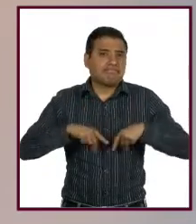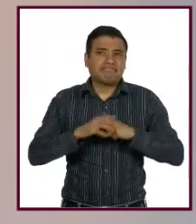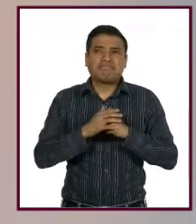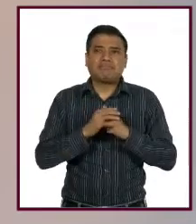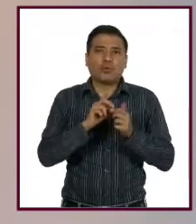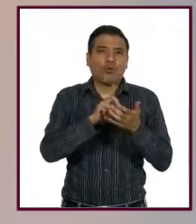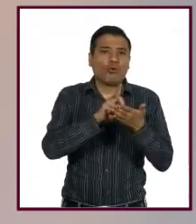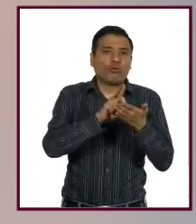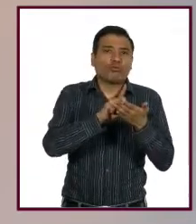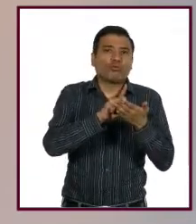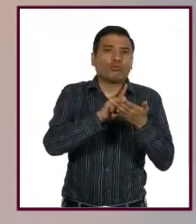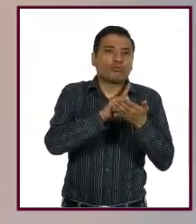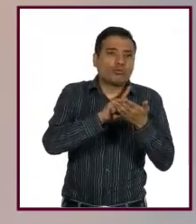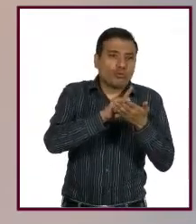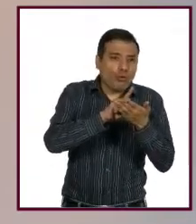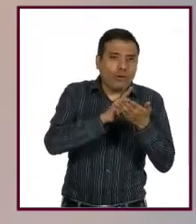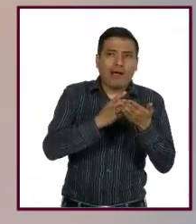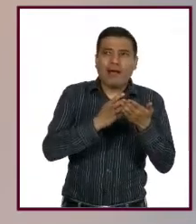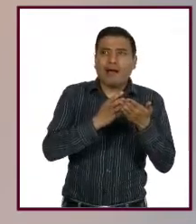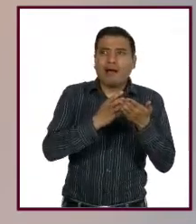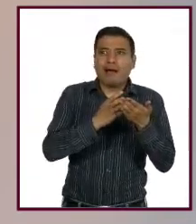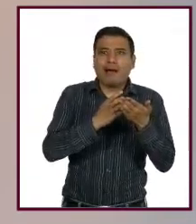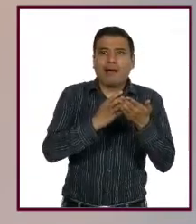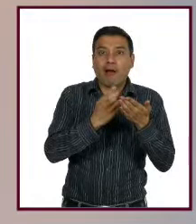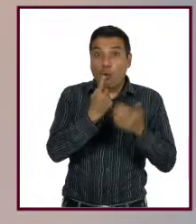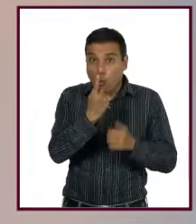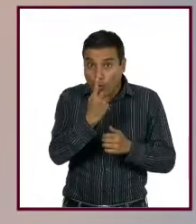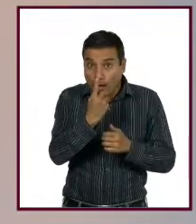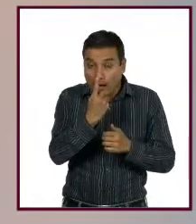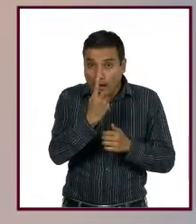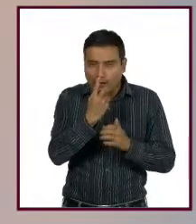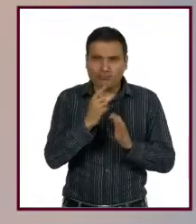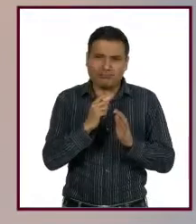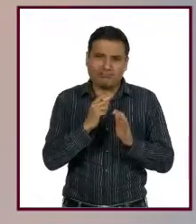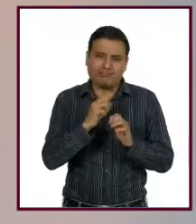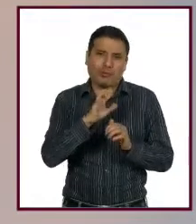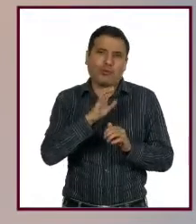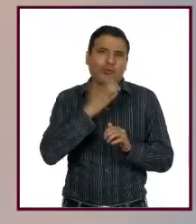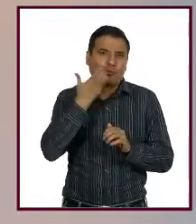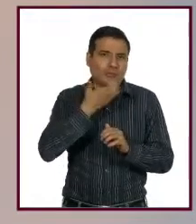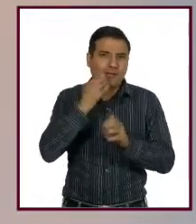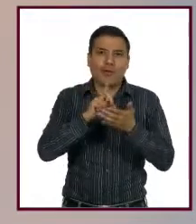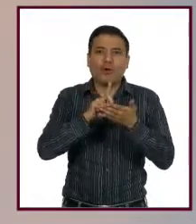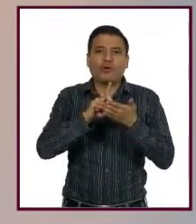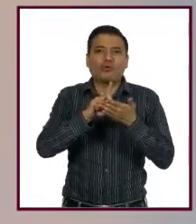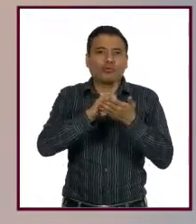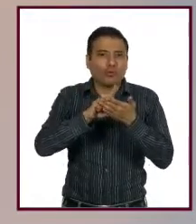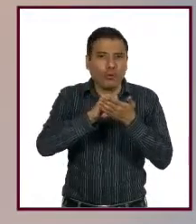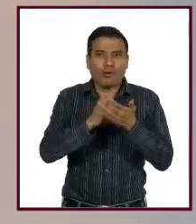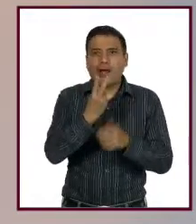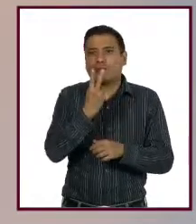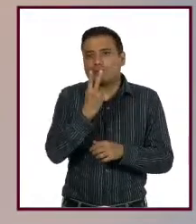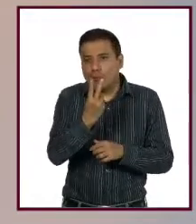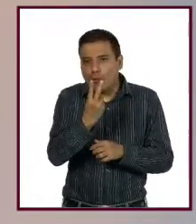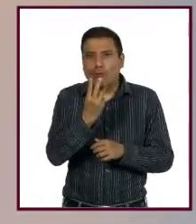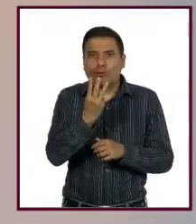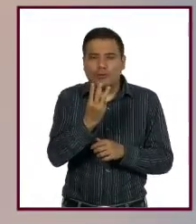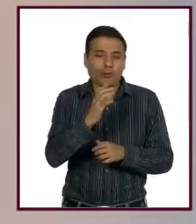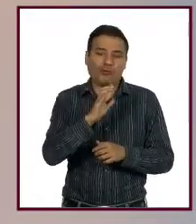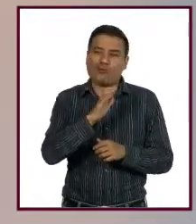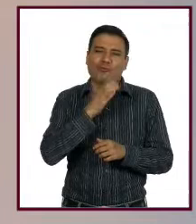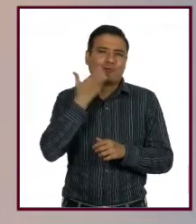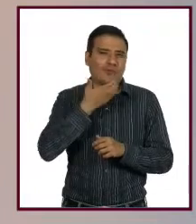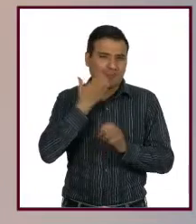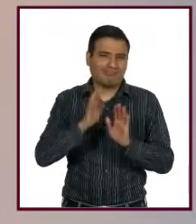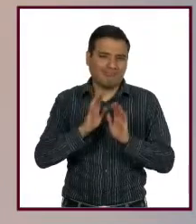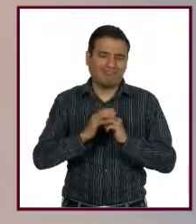algún otro tipo de contexto, se consumen 2, 3 y muchas más. Sin embargo, esto es más